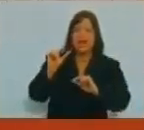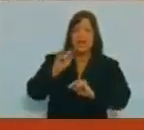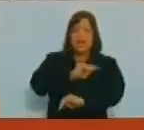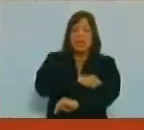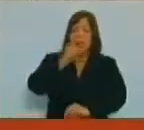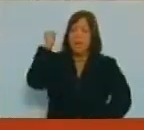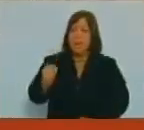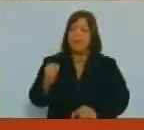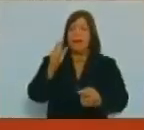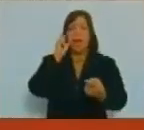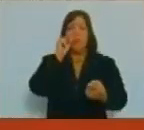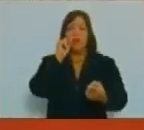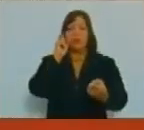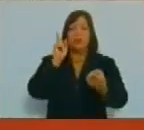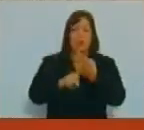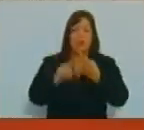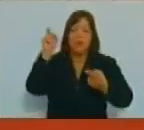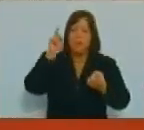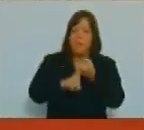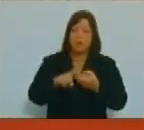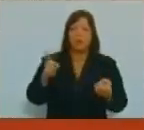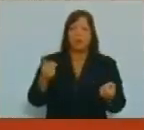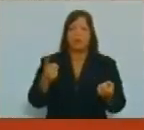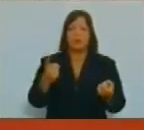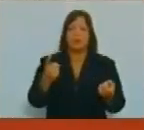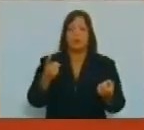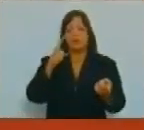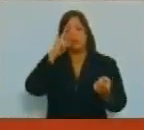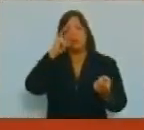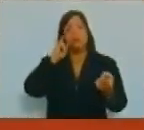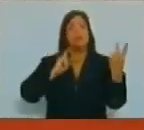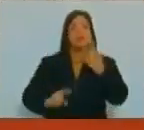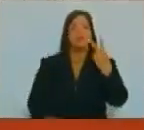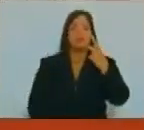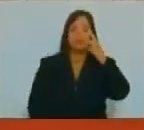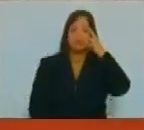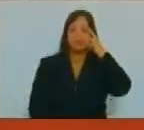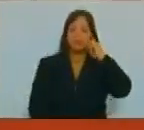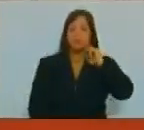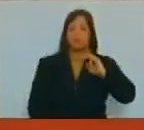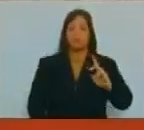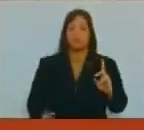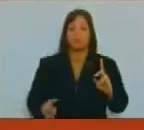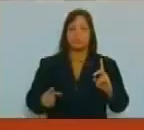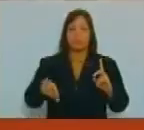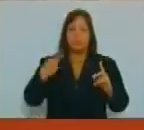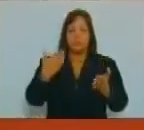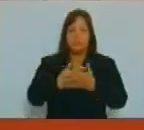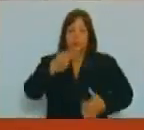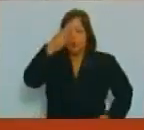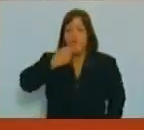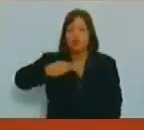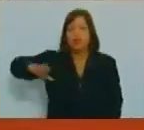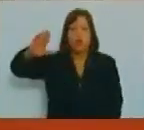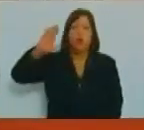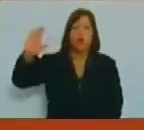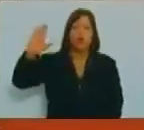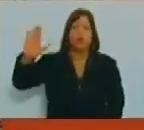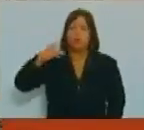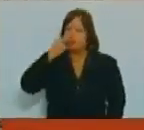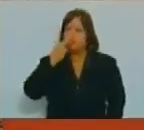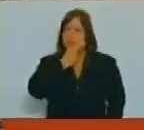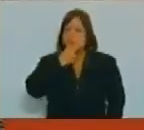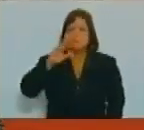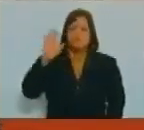esposo y no le dolió más y eso lo puedo jurar más